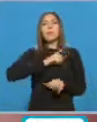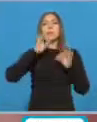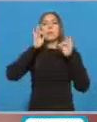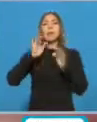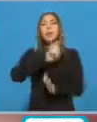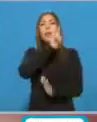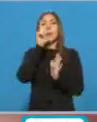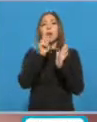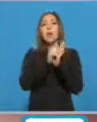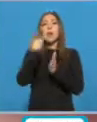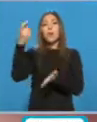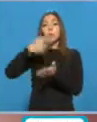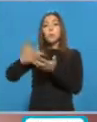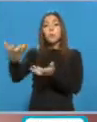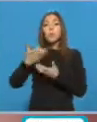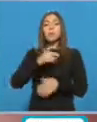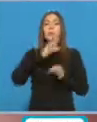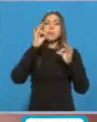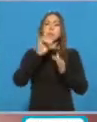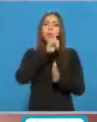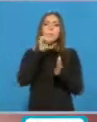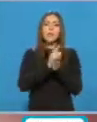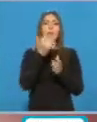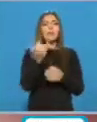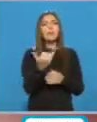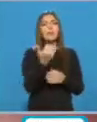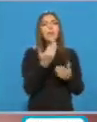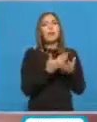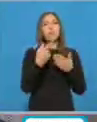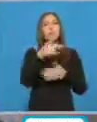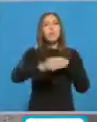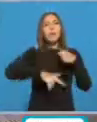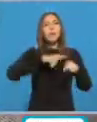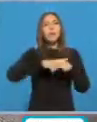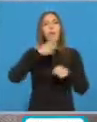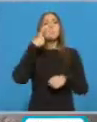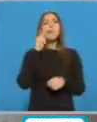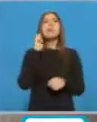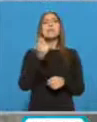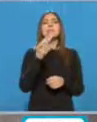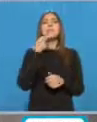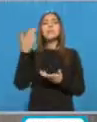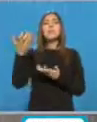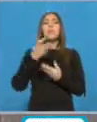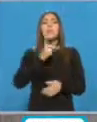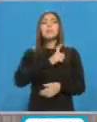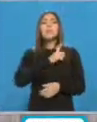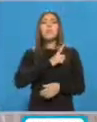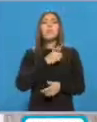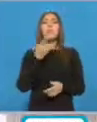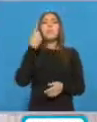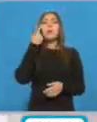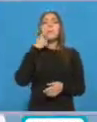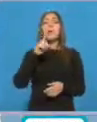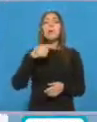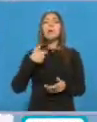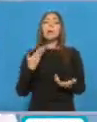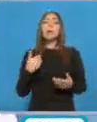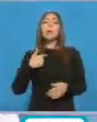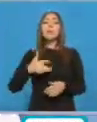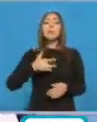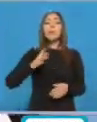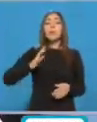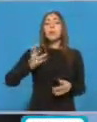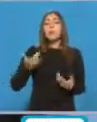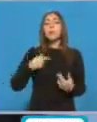estos animales tengan, como tú dices, que sean más con un fin determinado y que no sea solamente para cumplir el ego de alguien. Ahí